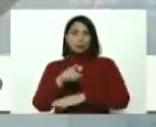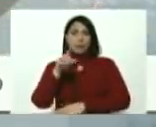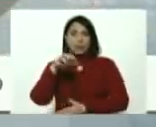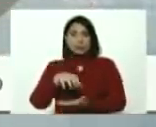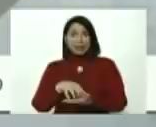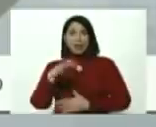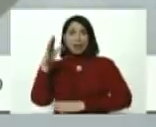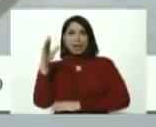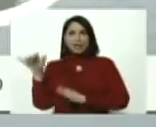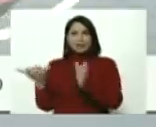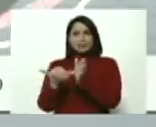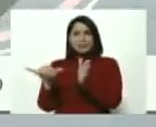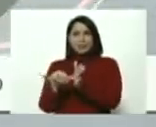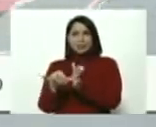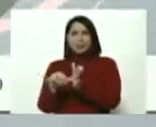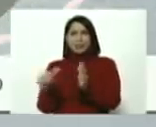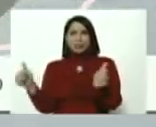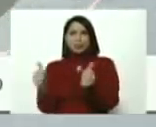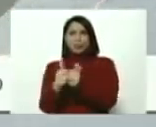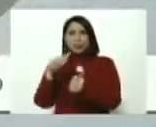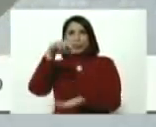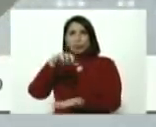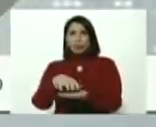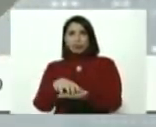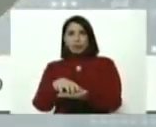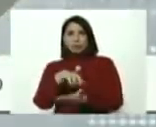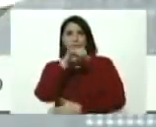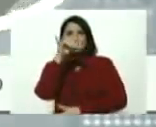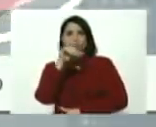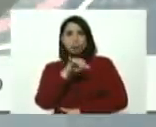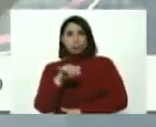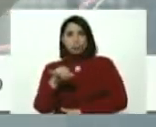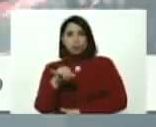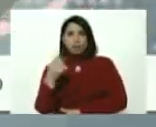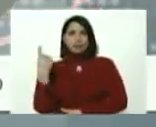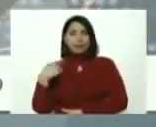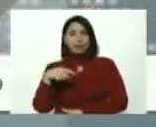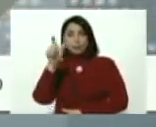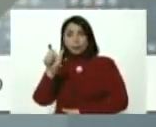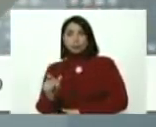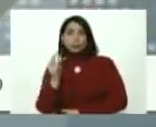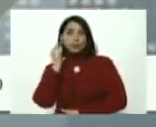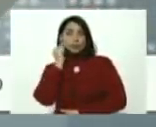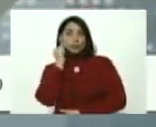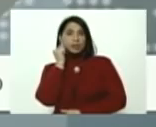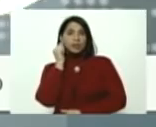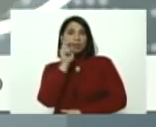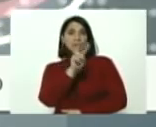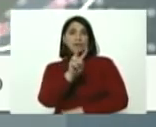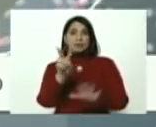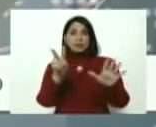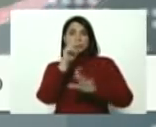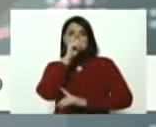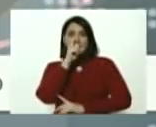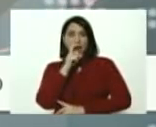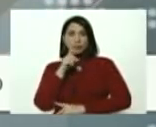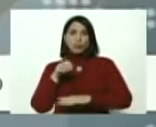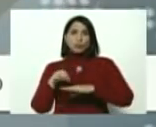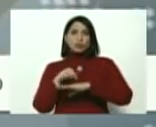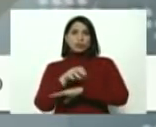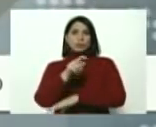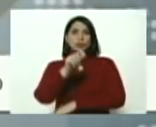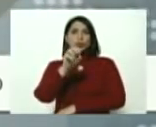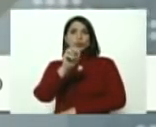son limítrofes con el estado Zulia. Tenemos una señora de 27 años del municipio Torres, que es un